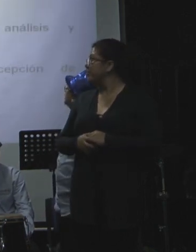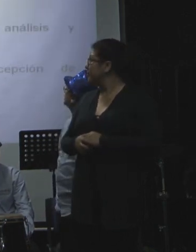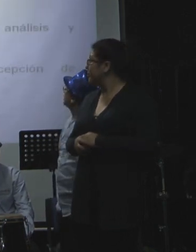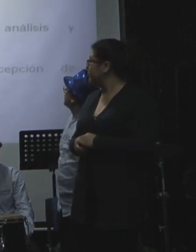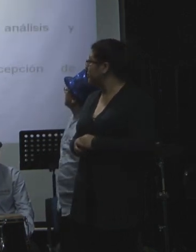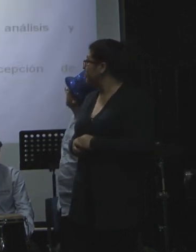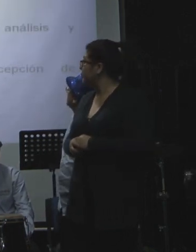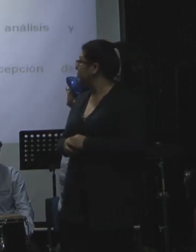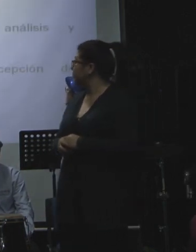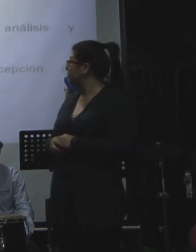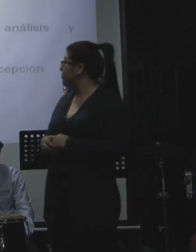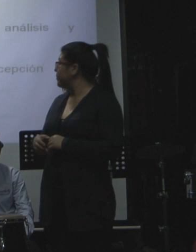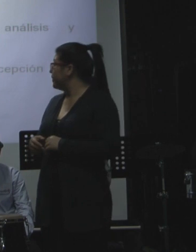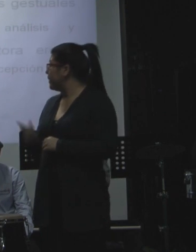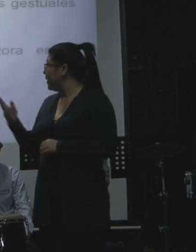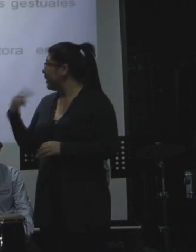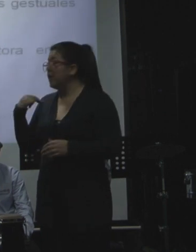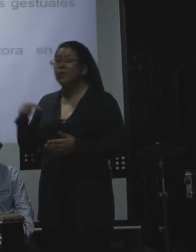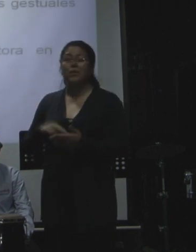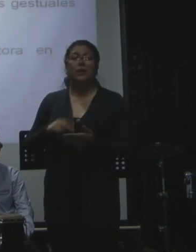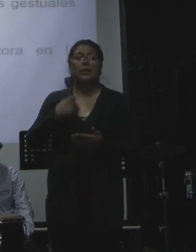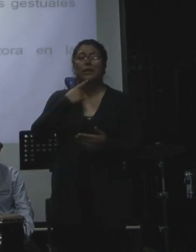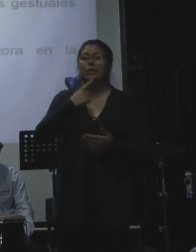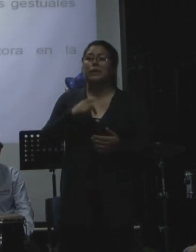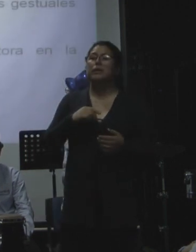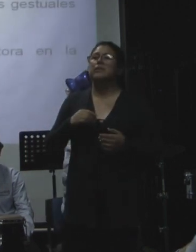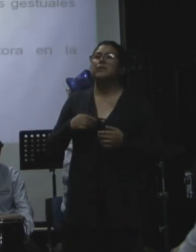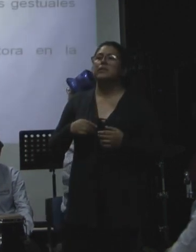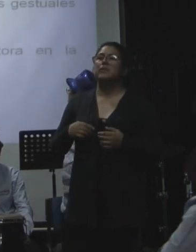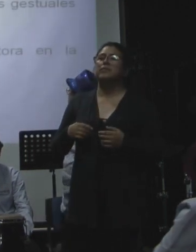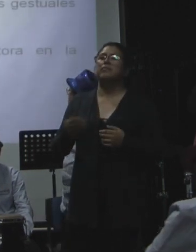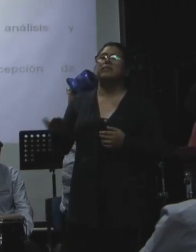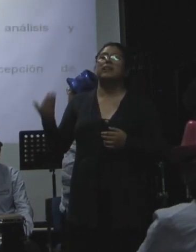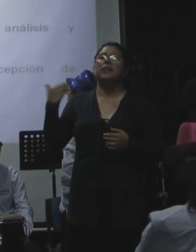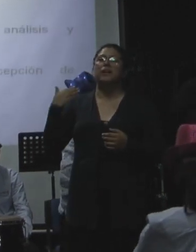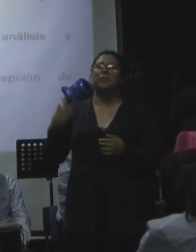que Gardner nos habla de el ejercicio, no, la